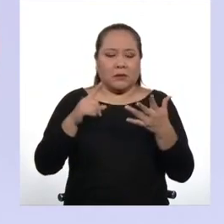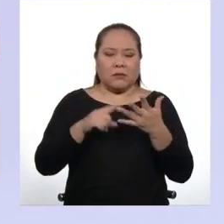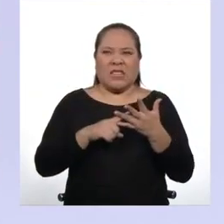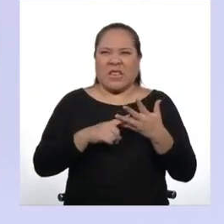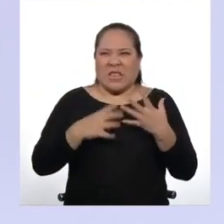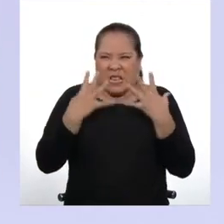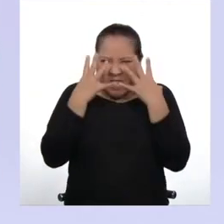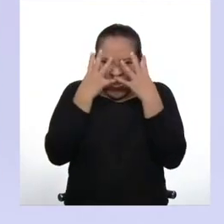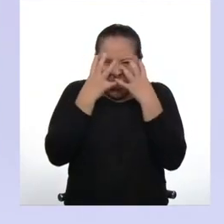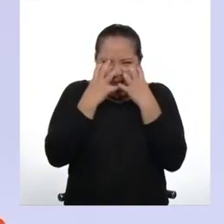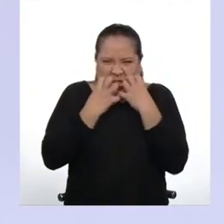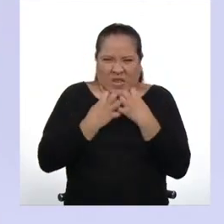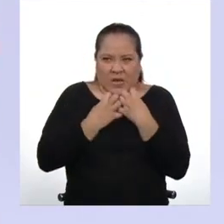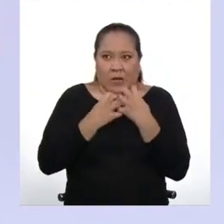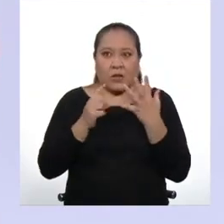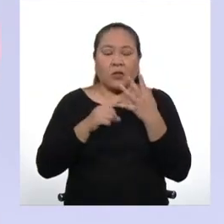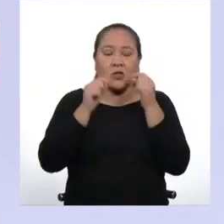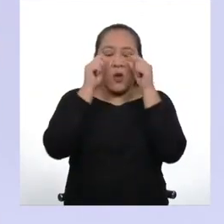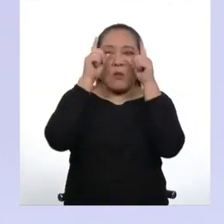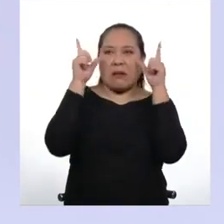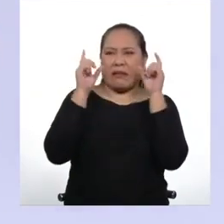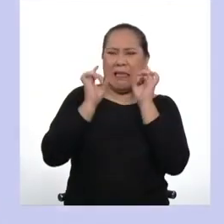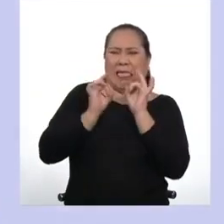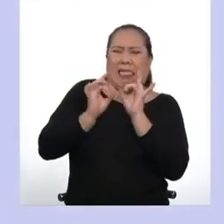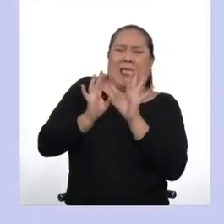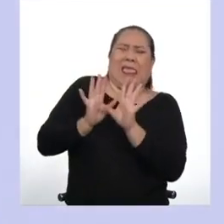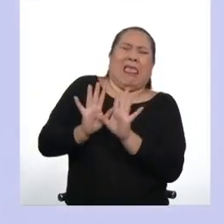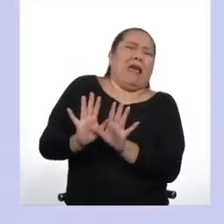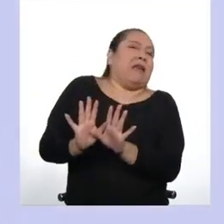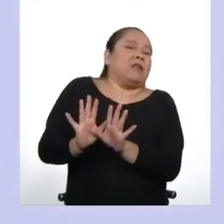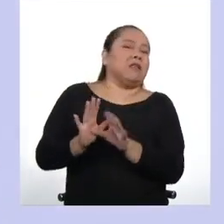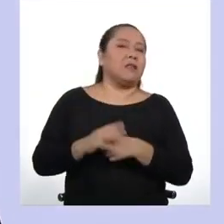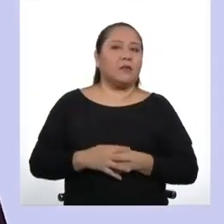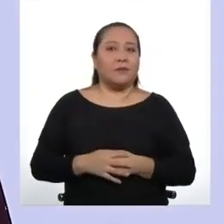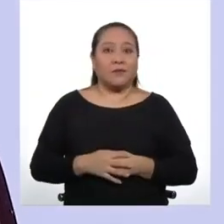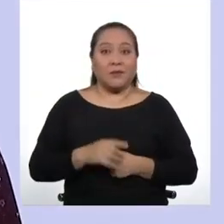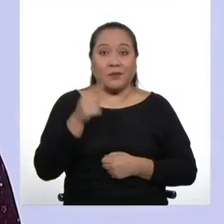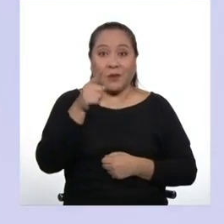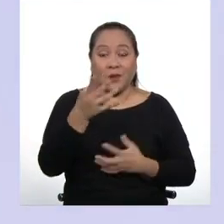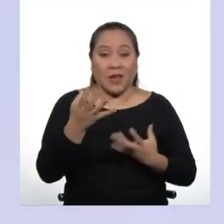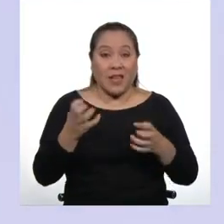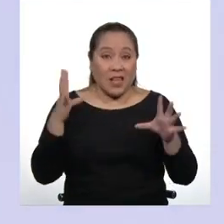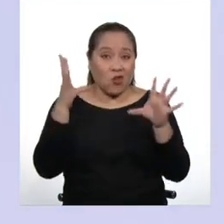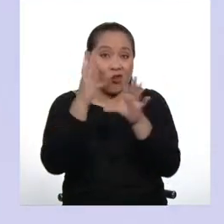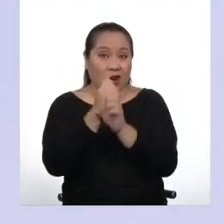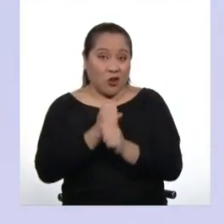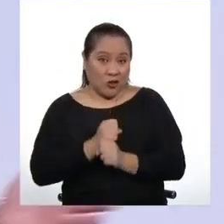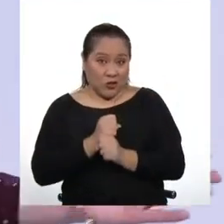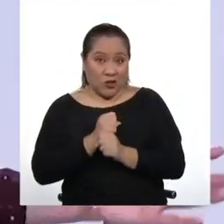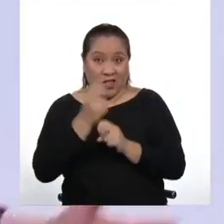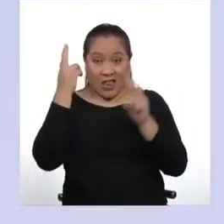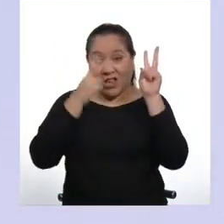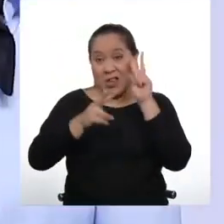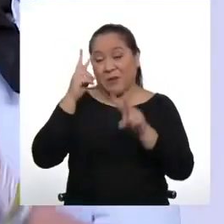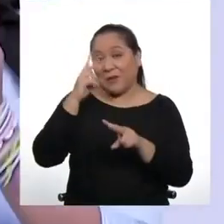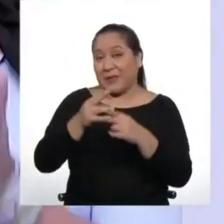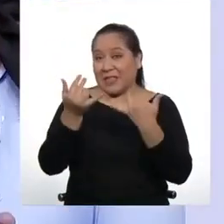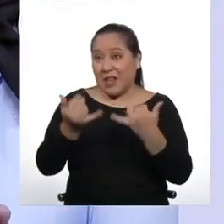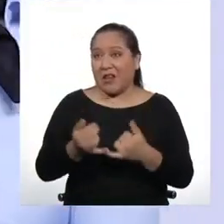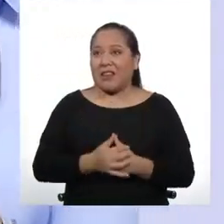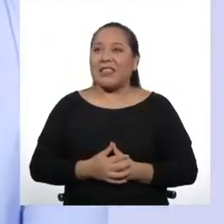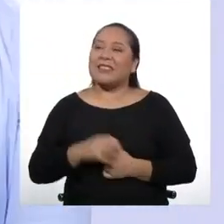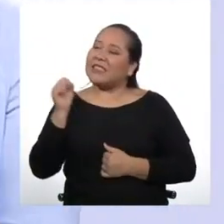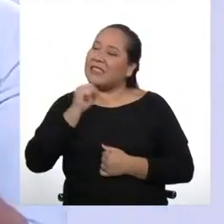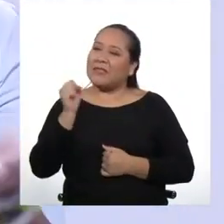ira, sorpresa y asco. Patricia, ¿te animas a hacer un resumen de lo que hemos visto hasta ahora?